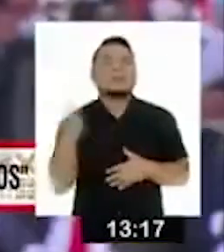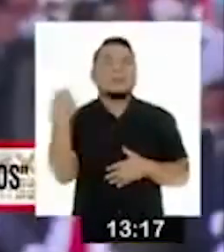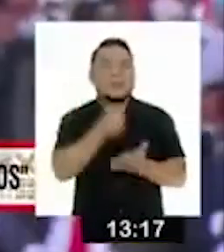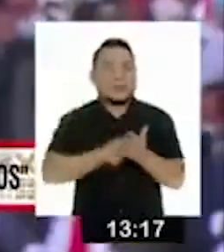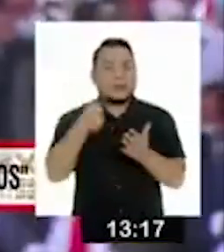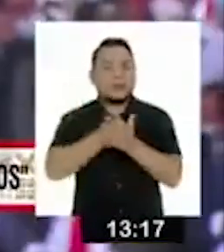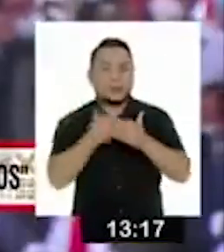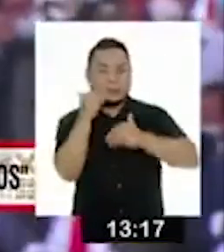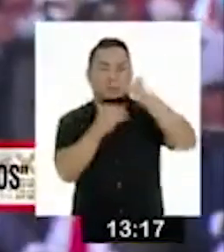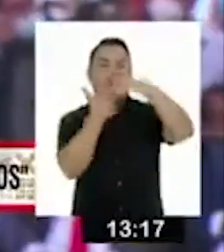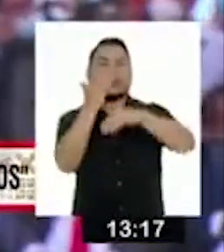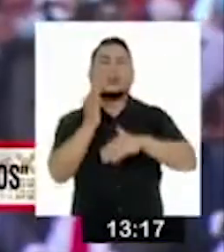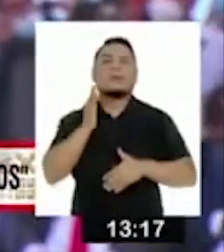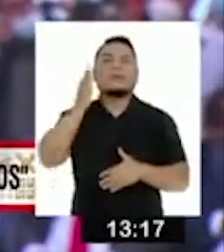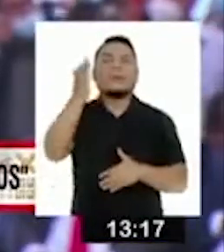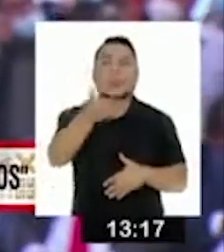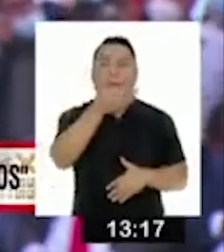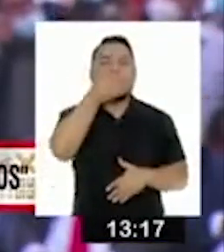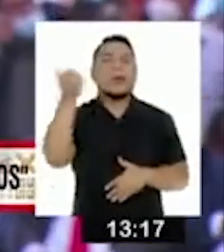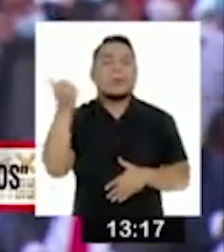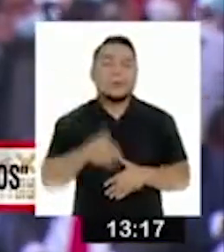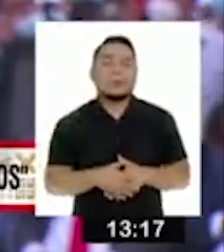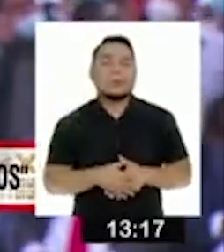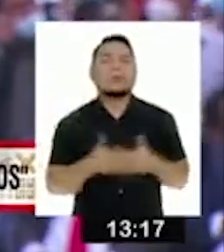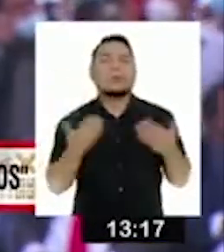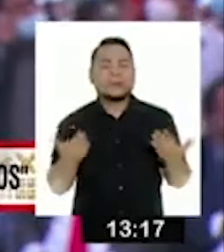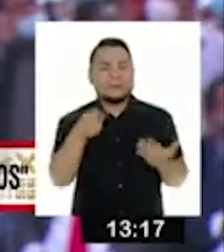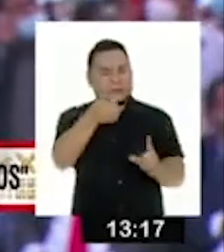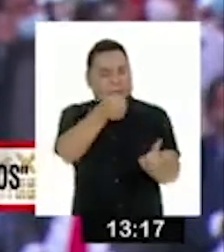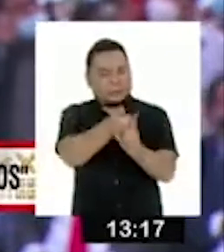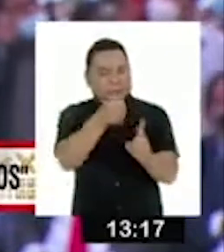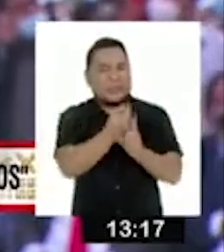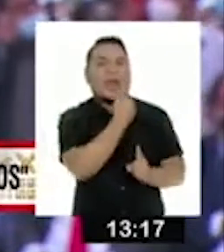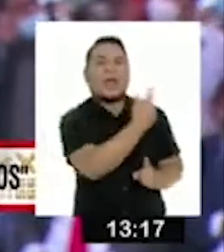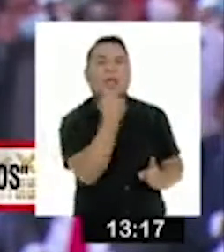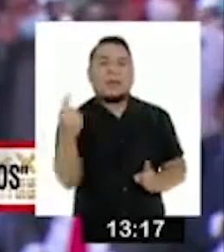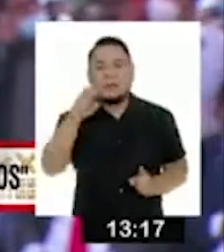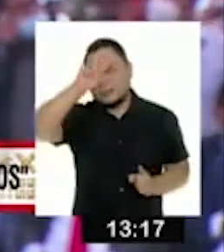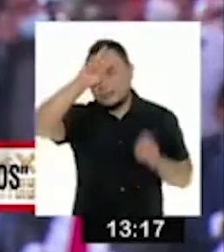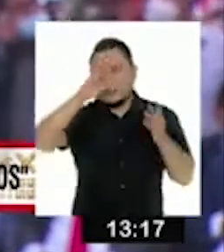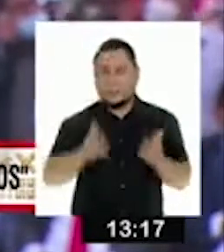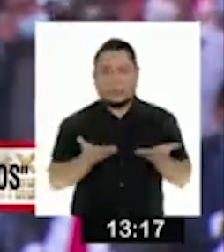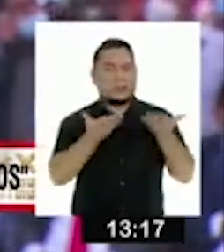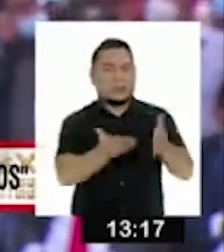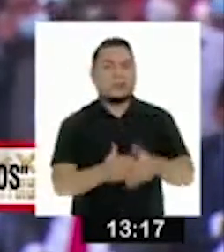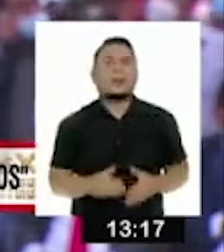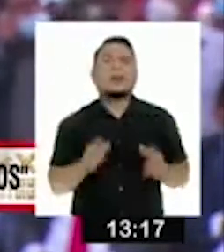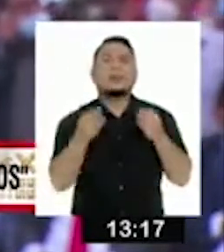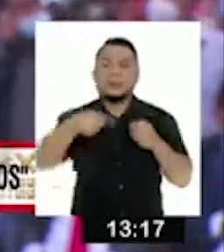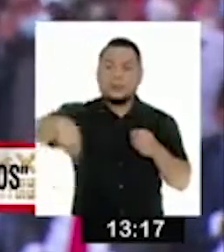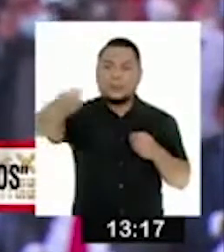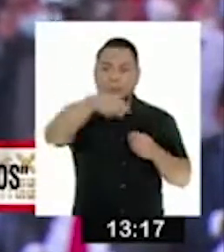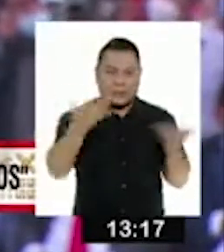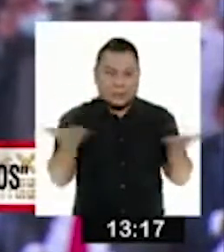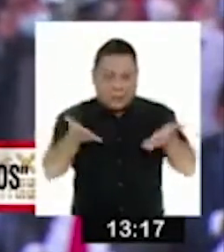Construyamos juntos este futuro mejor que merece cada peruano por el hecho de nacer